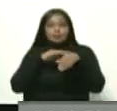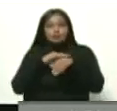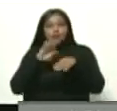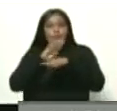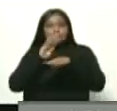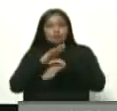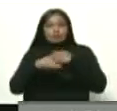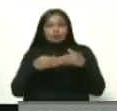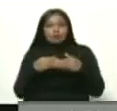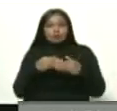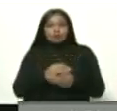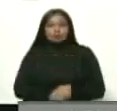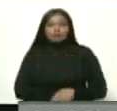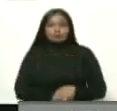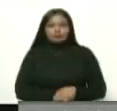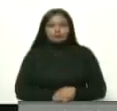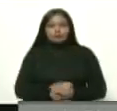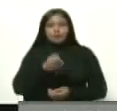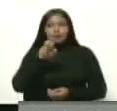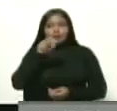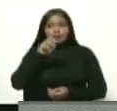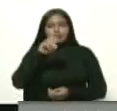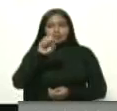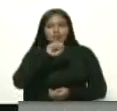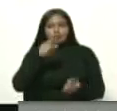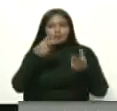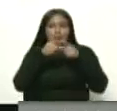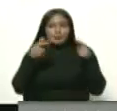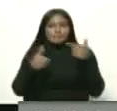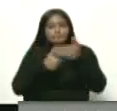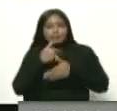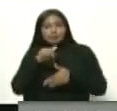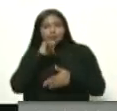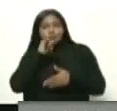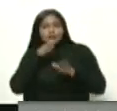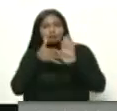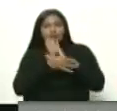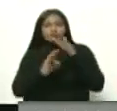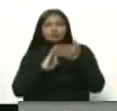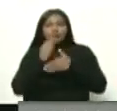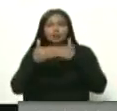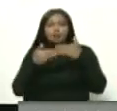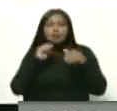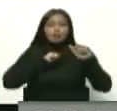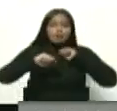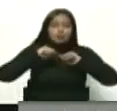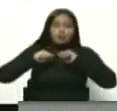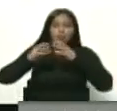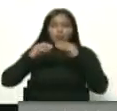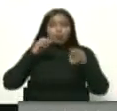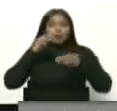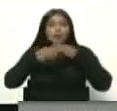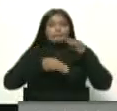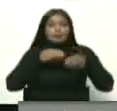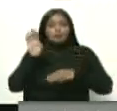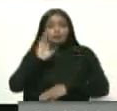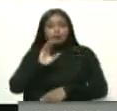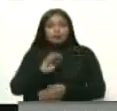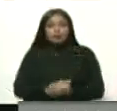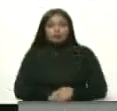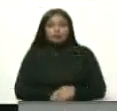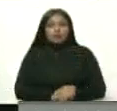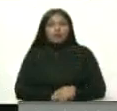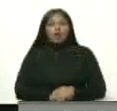y Seguridad Ciudadana, Endes Palencia, para que nos amplíe la información acerca de los funcionarios desplegados en el Metro de Caracas.